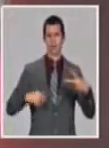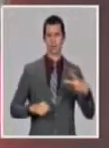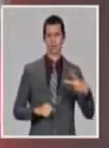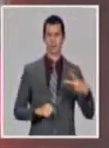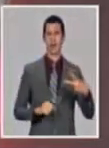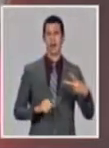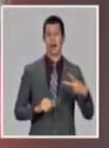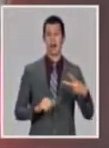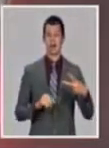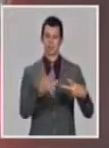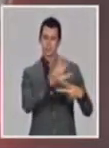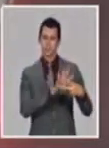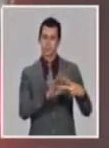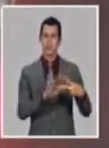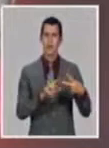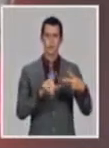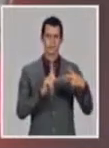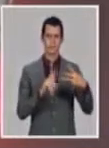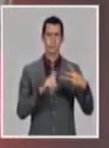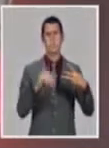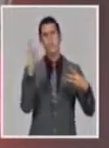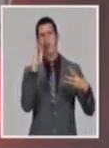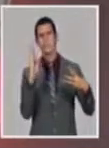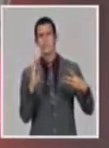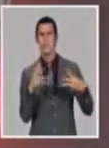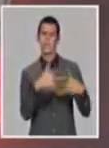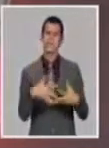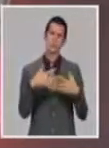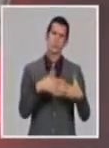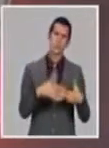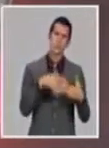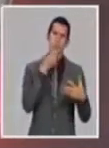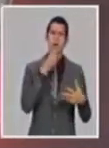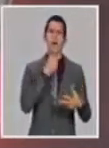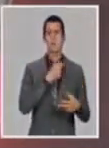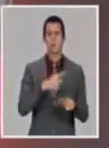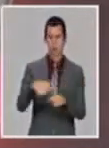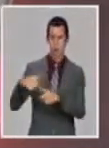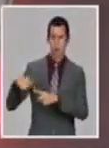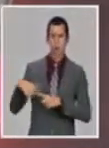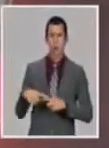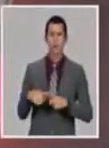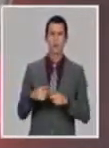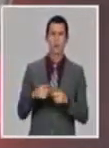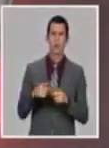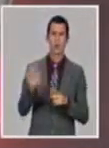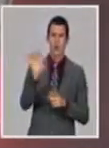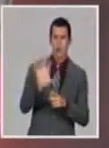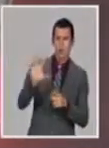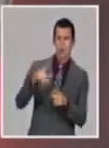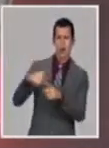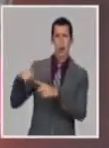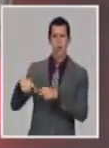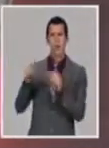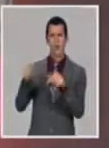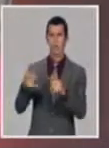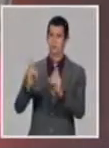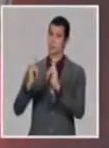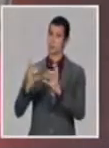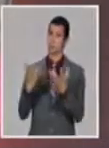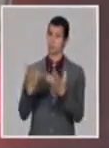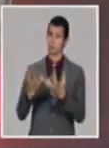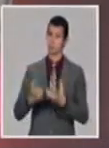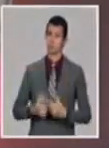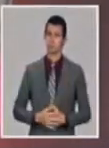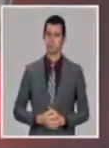en el caso de la región, en Brasil y Estados Unidos, y pudiéramos hablar también de otras regiones del mundo, de cómo se viene comportando. No